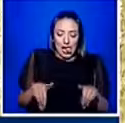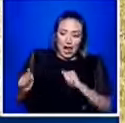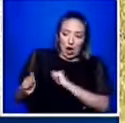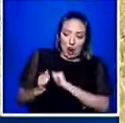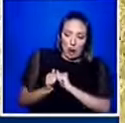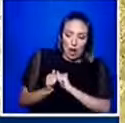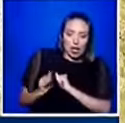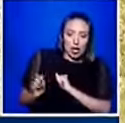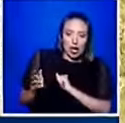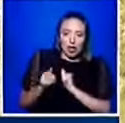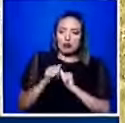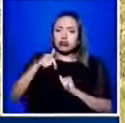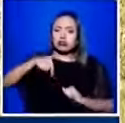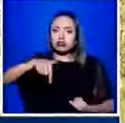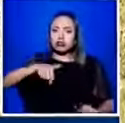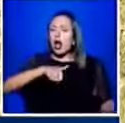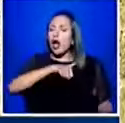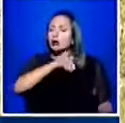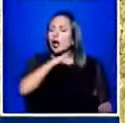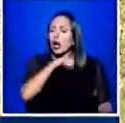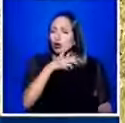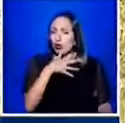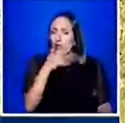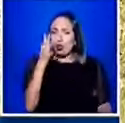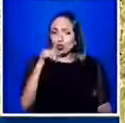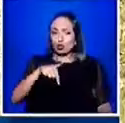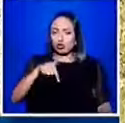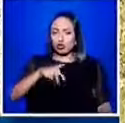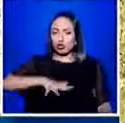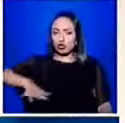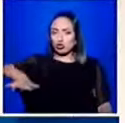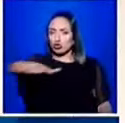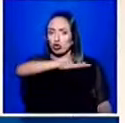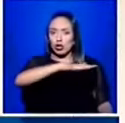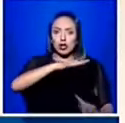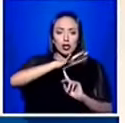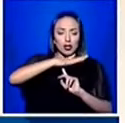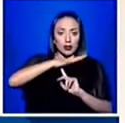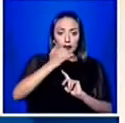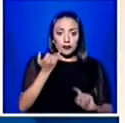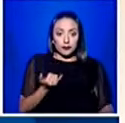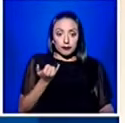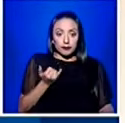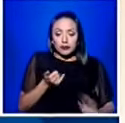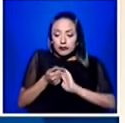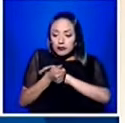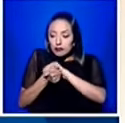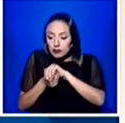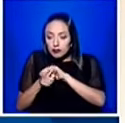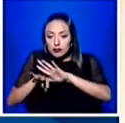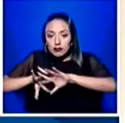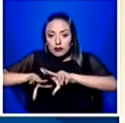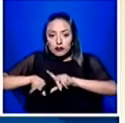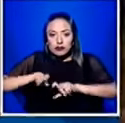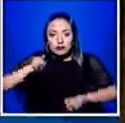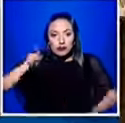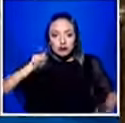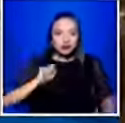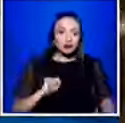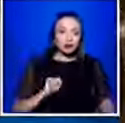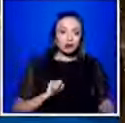hay, porque asaltan a las personas que estamos haciendo ejercicio. En este parque se ha convertido básicamente la guarida de los